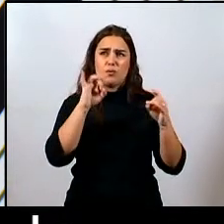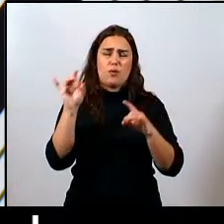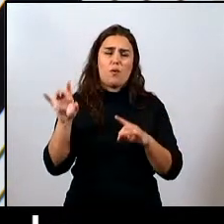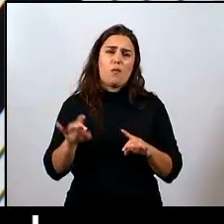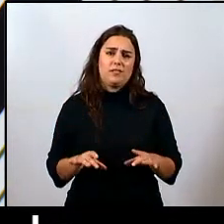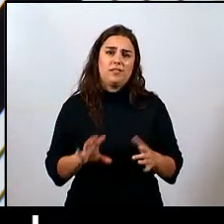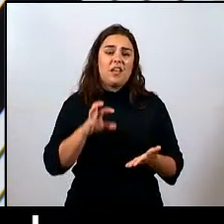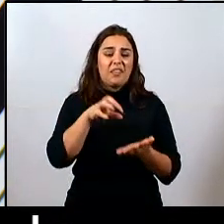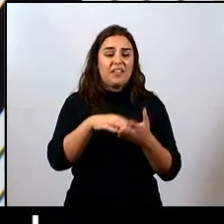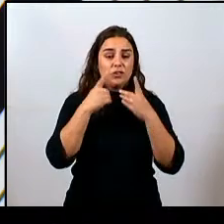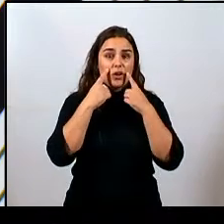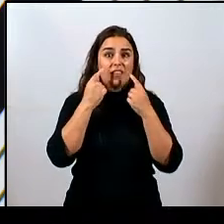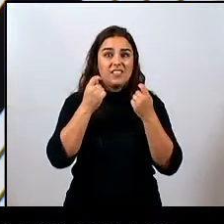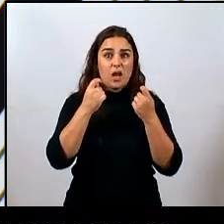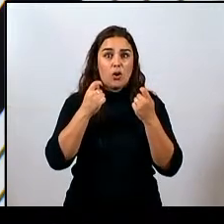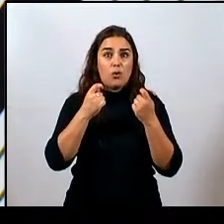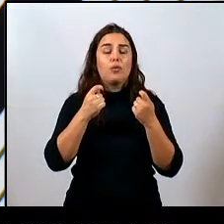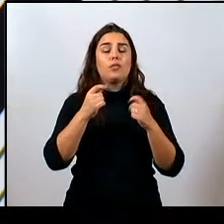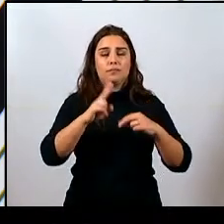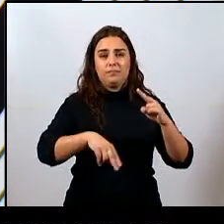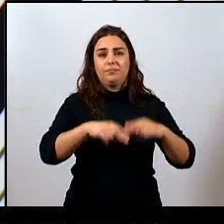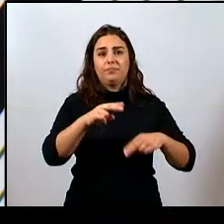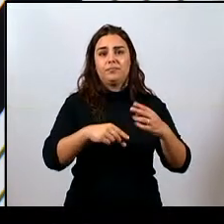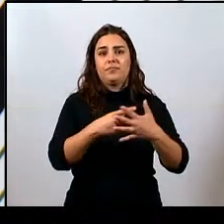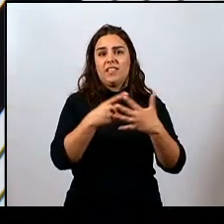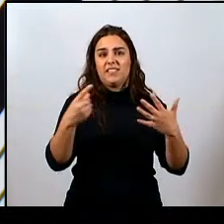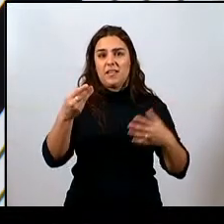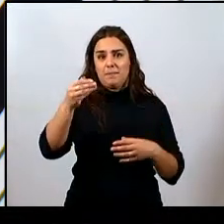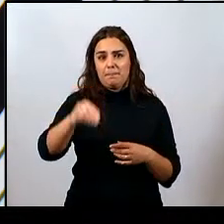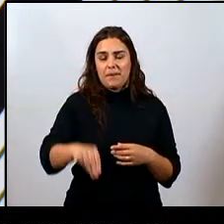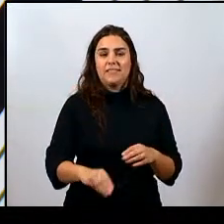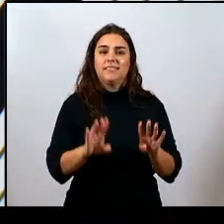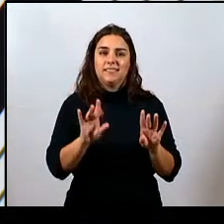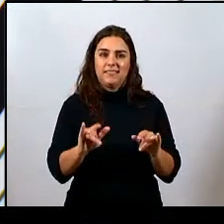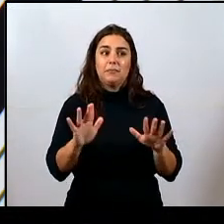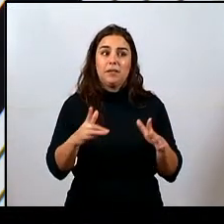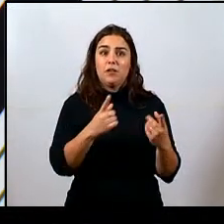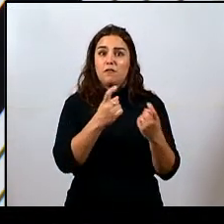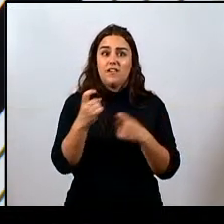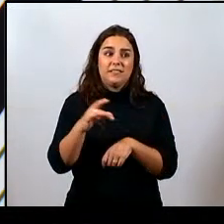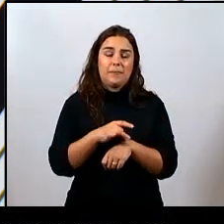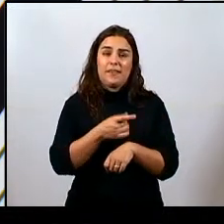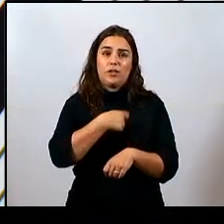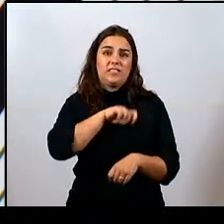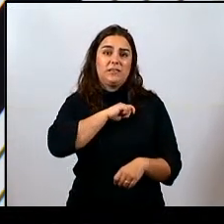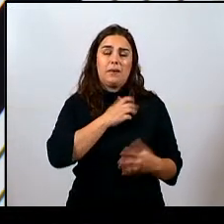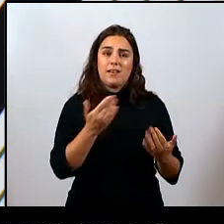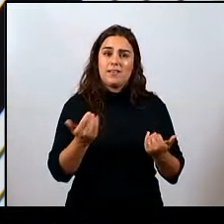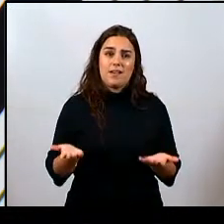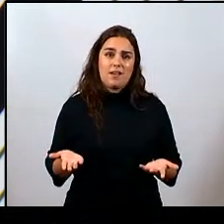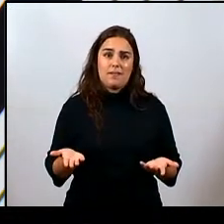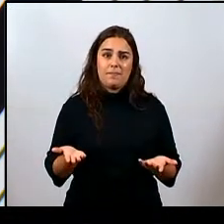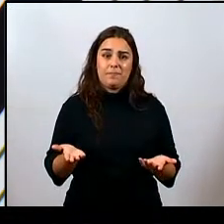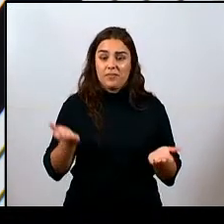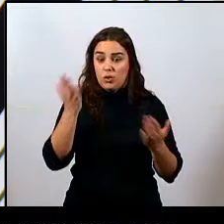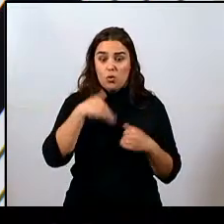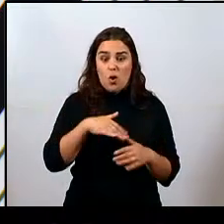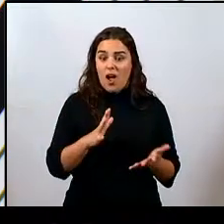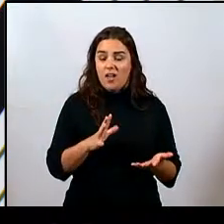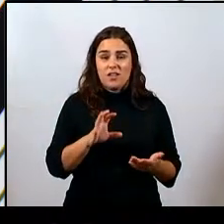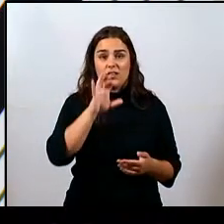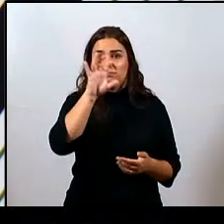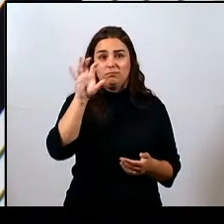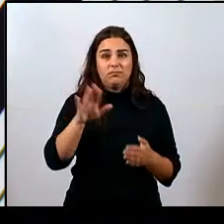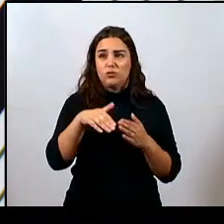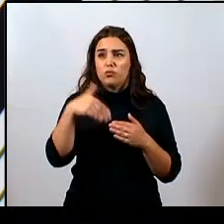construyendo centros de salud, como hoy hemos dado a conocer, otros 16 centros de salud, nos siguen faltando médicos en toda España, médicos extracomunitarios que están brazo